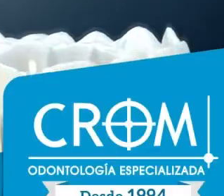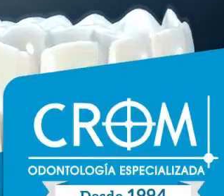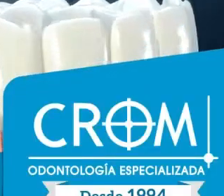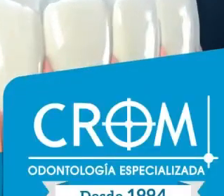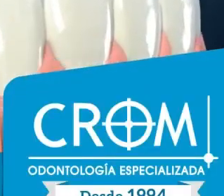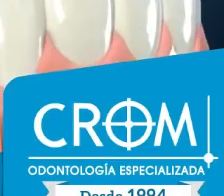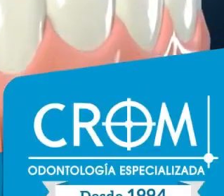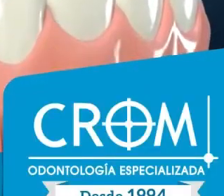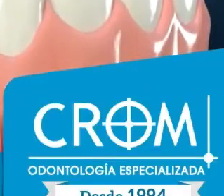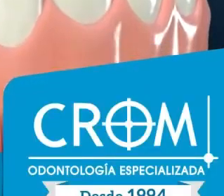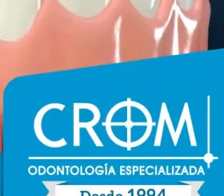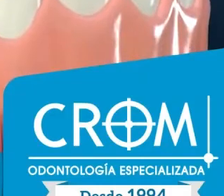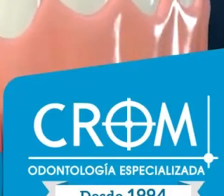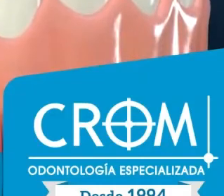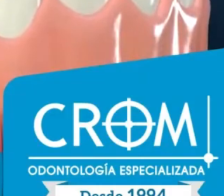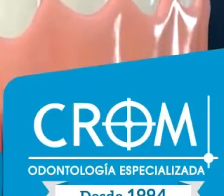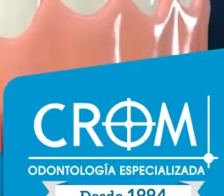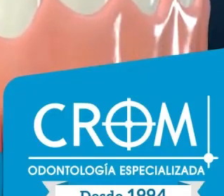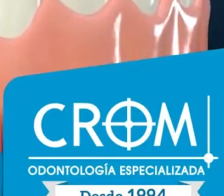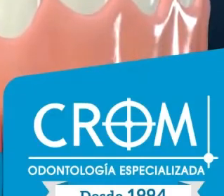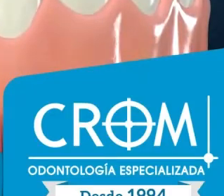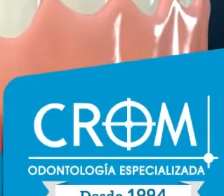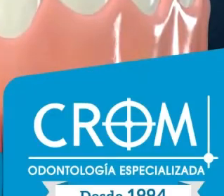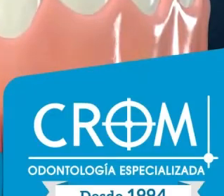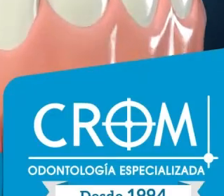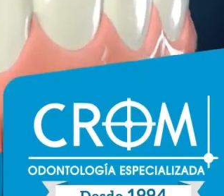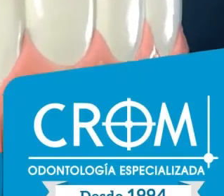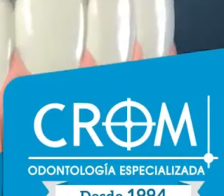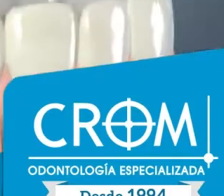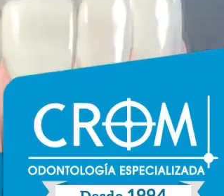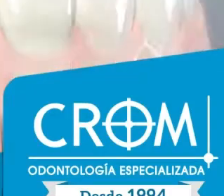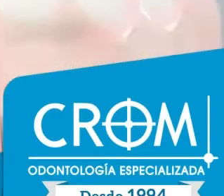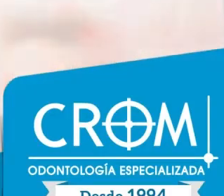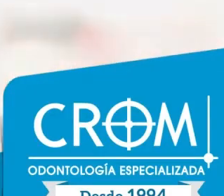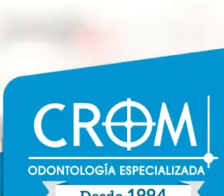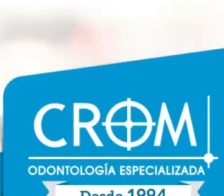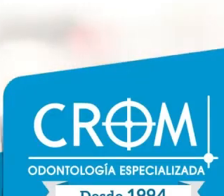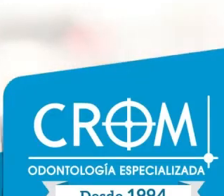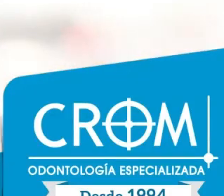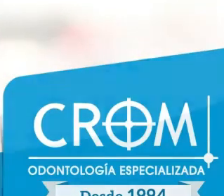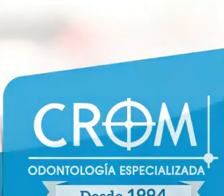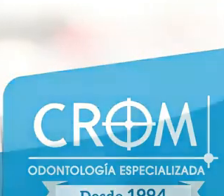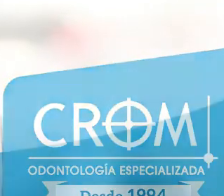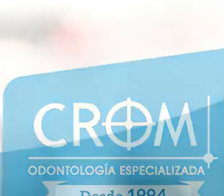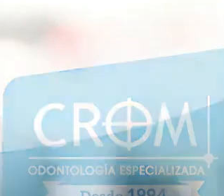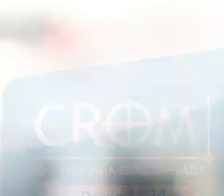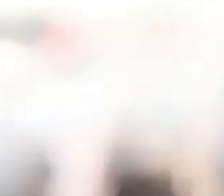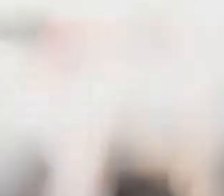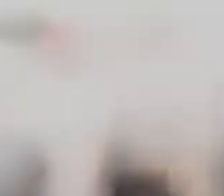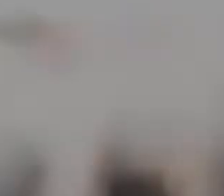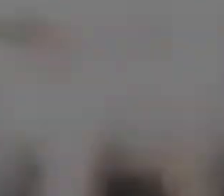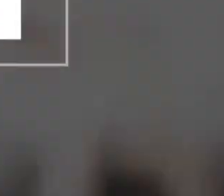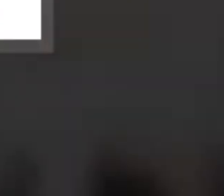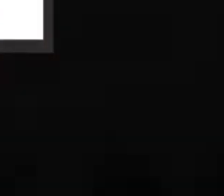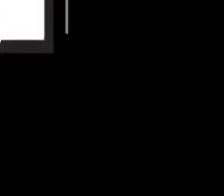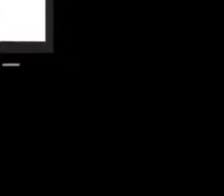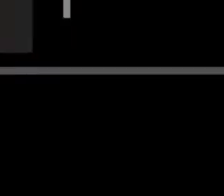Marzo es el mes del implante dental para mujeres. Inicia ya tu tratamiento con el 20% de descuento. Crom, odontología